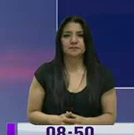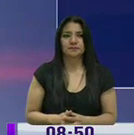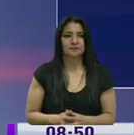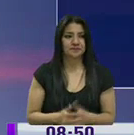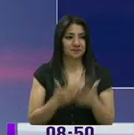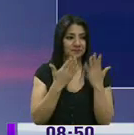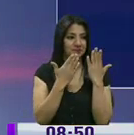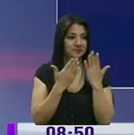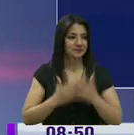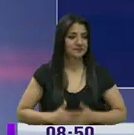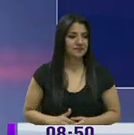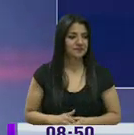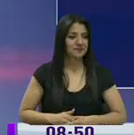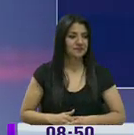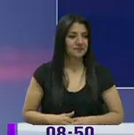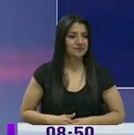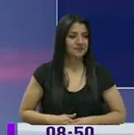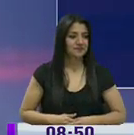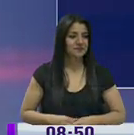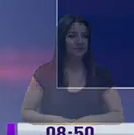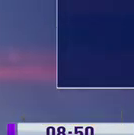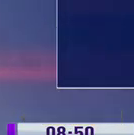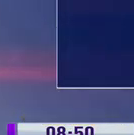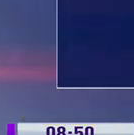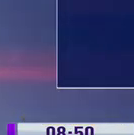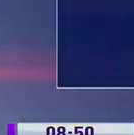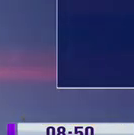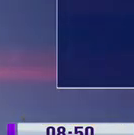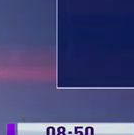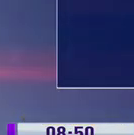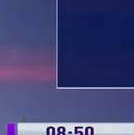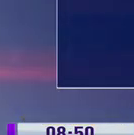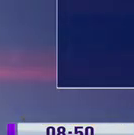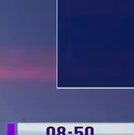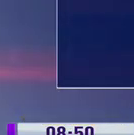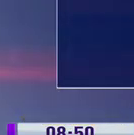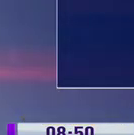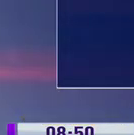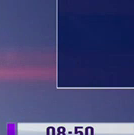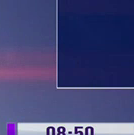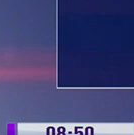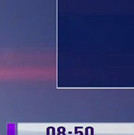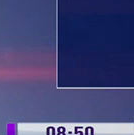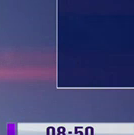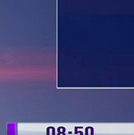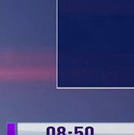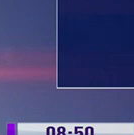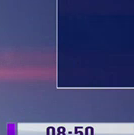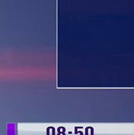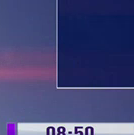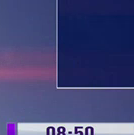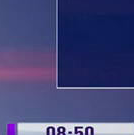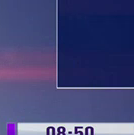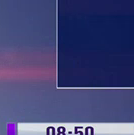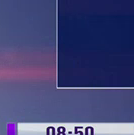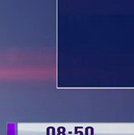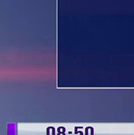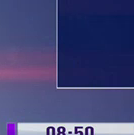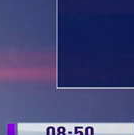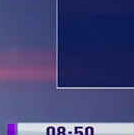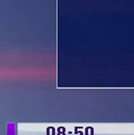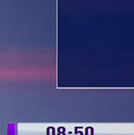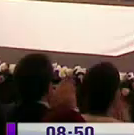desea inscribirse puede hacerlo a través de la página web www fundación reina de quito punto o